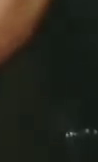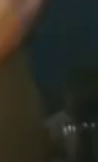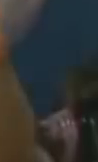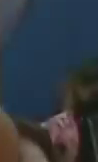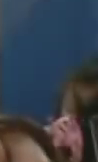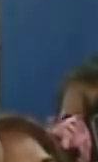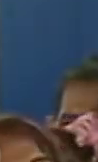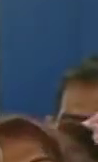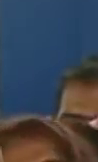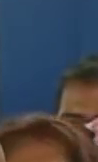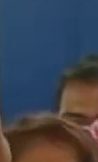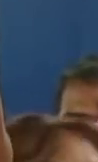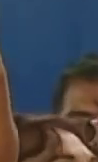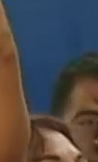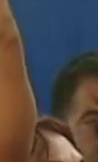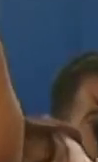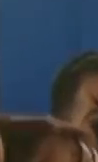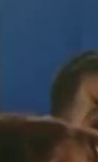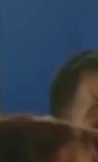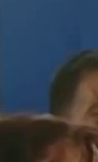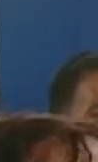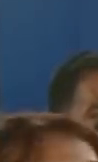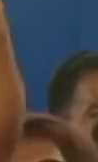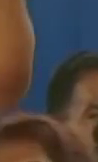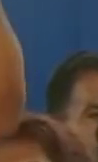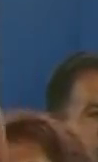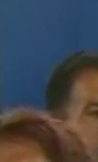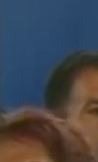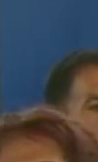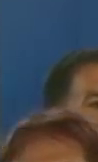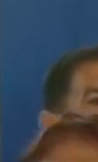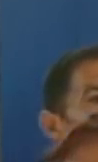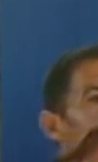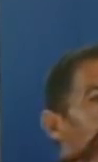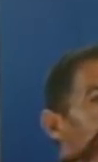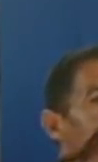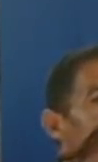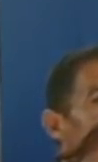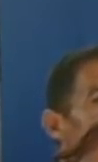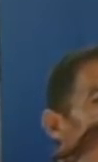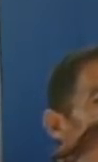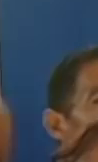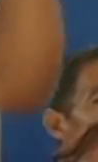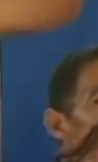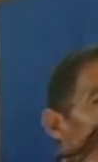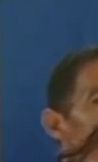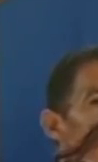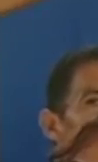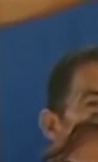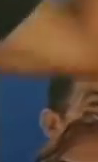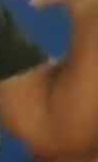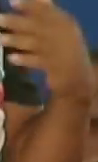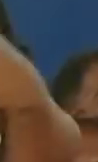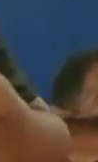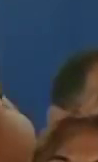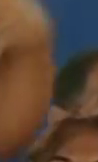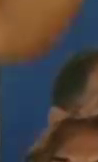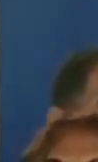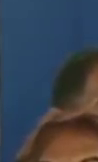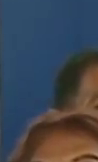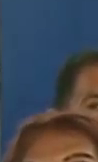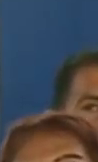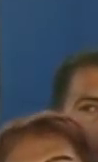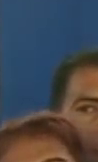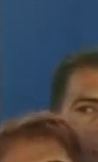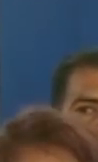Necesitamos la planta procesadora en el estado Vargas, en la planta procesadora, porque nosotros tenemos la capital muy cerca y nosotros